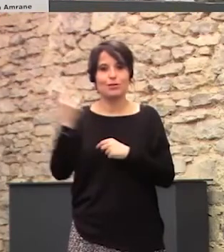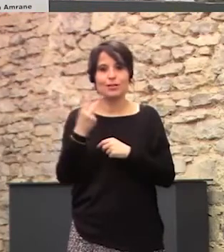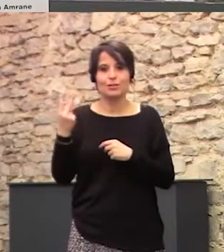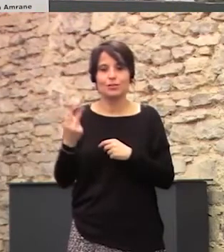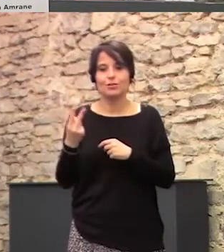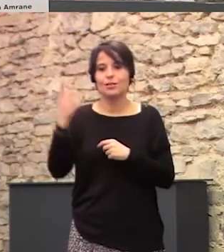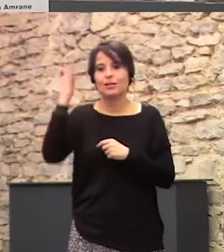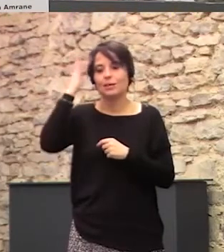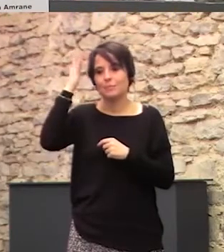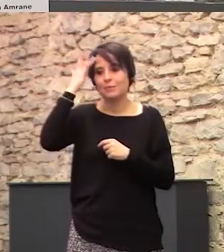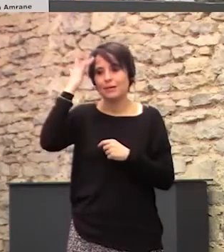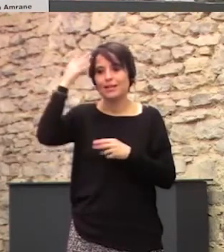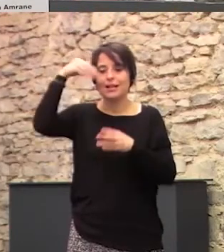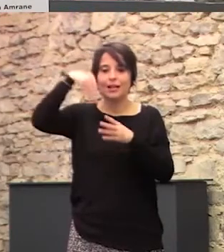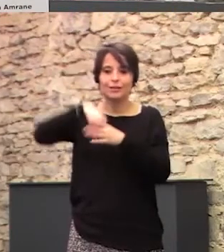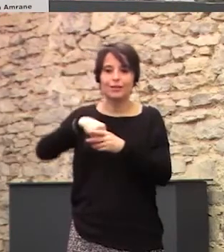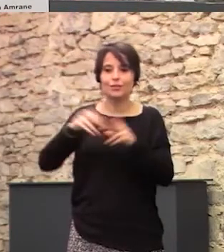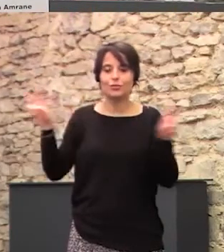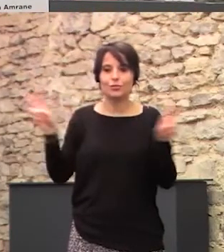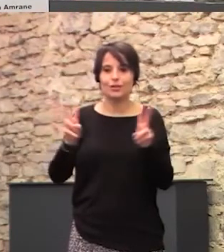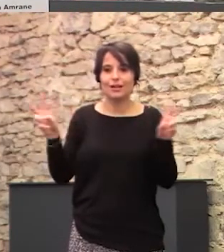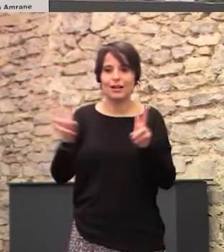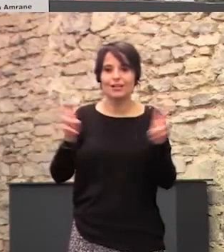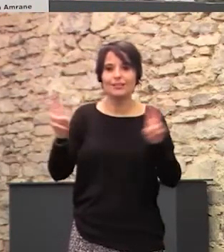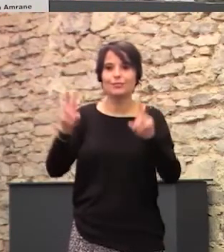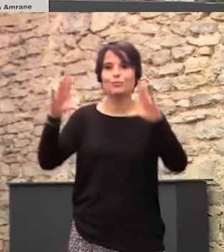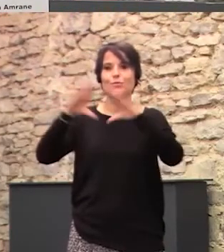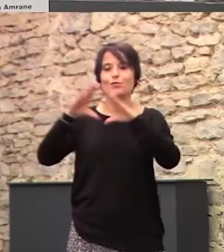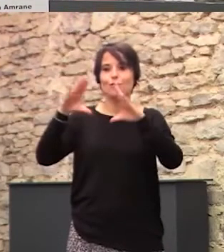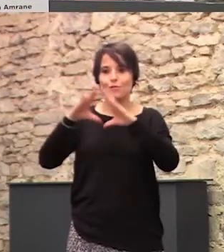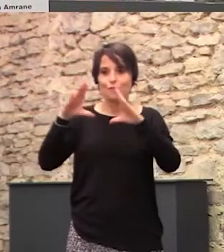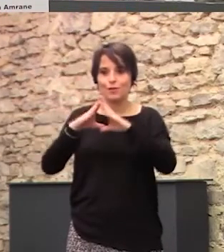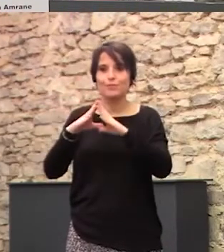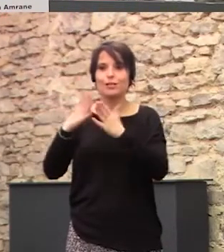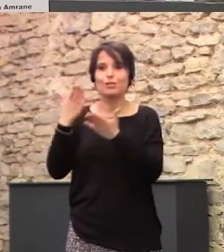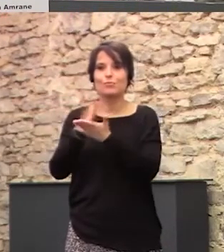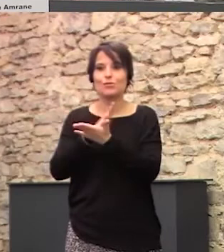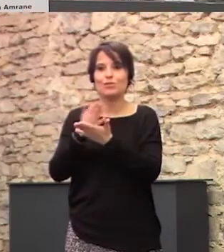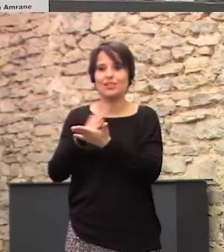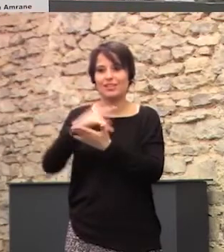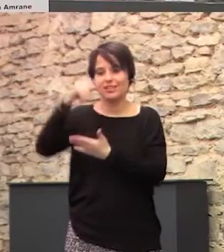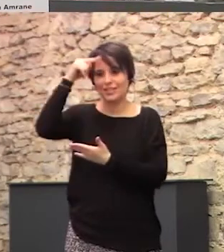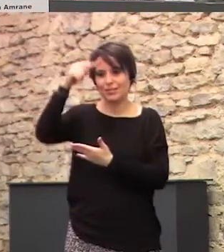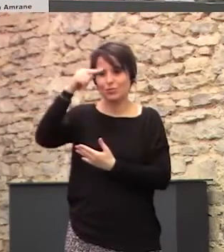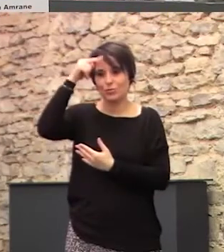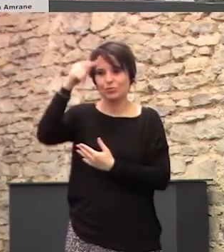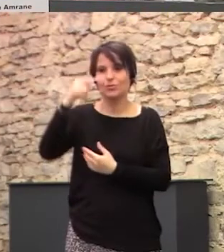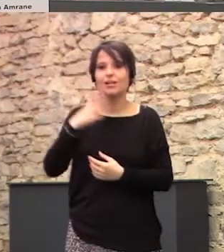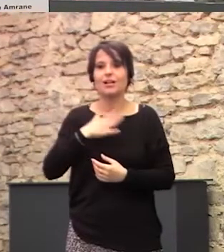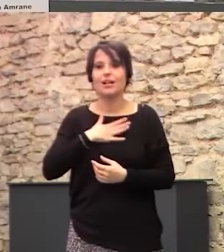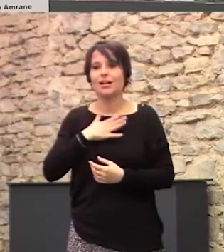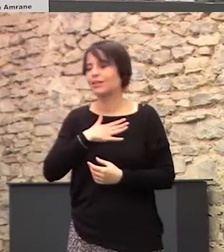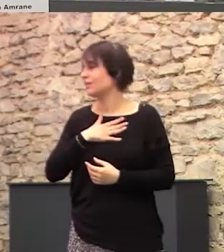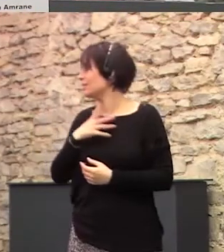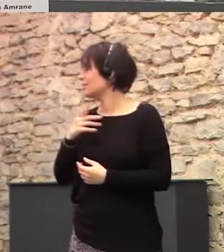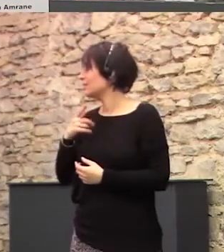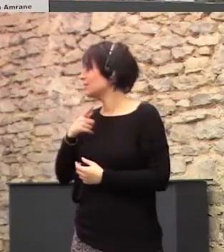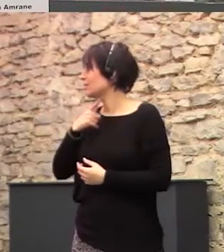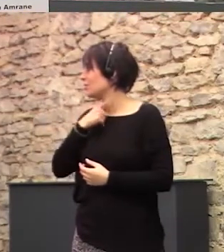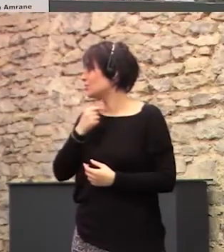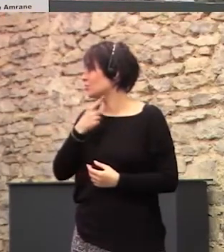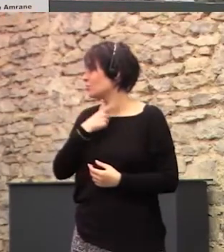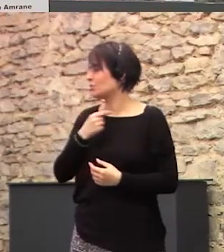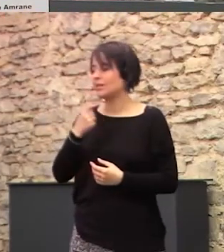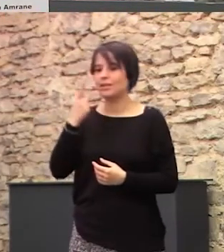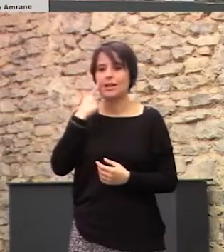en la militancia o el activismo feminista, intercultural. Sí que nos gustaría que